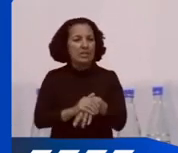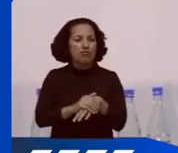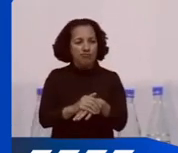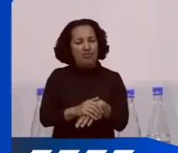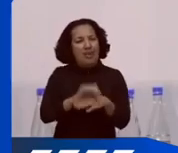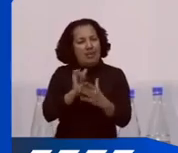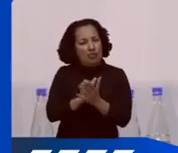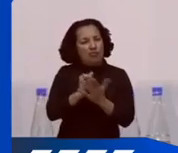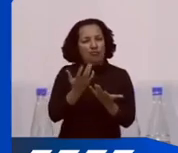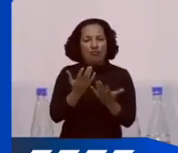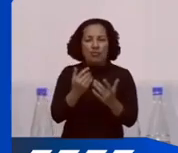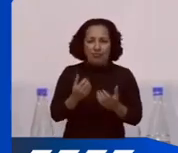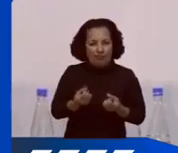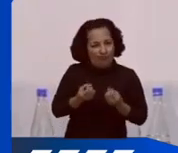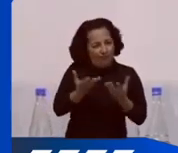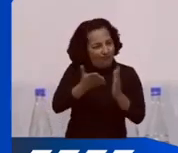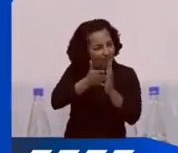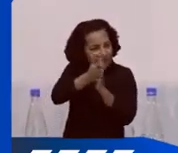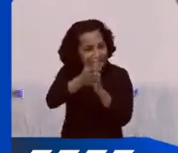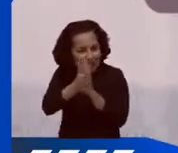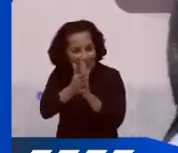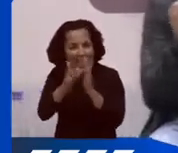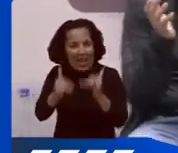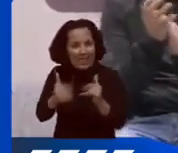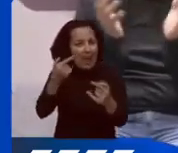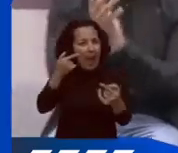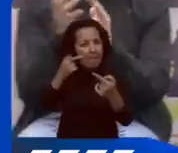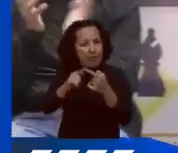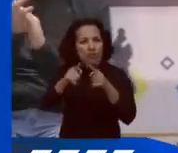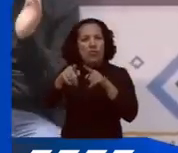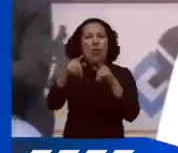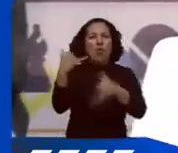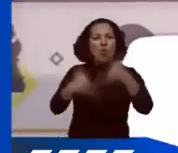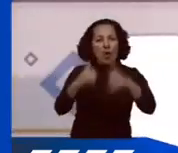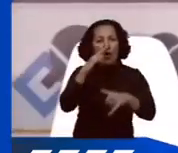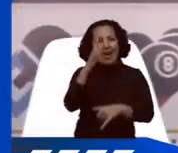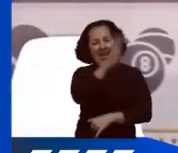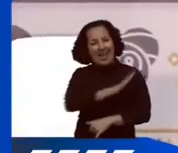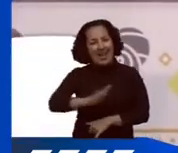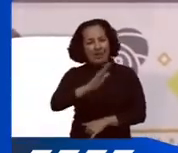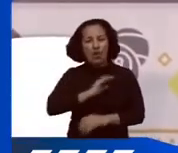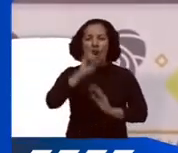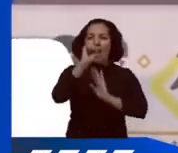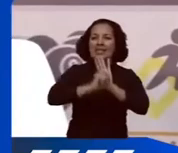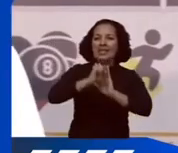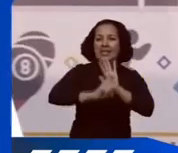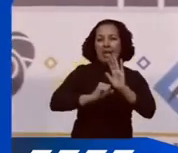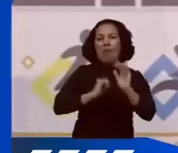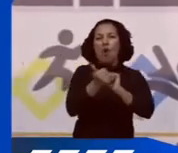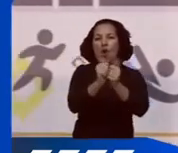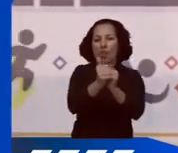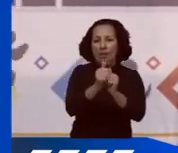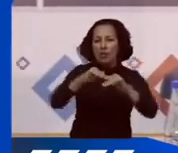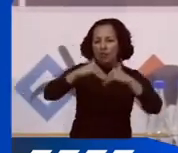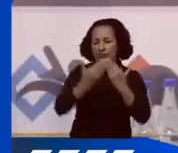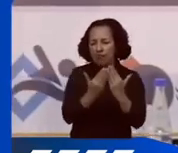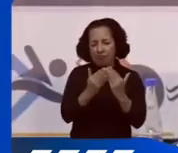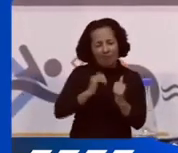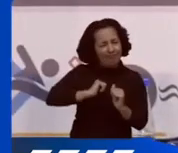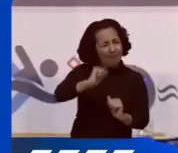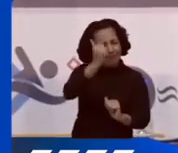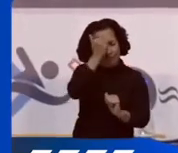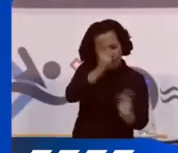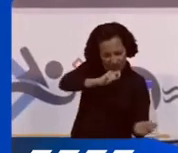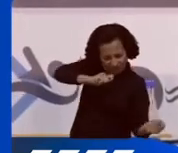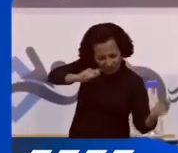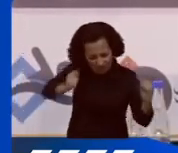es el principal mensaje de estos Juegos Nacionales. Ese símbolo del deporte y la educación como fuerza